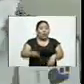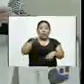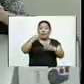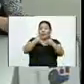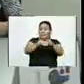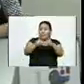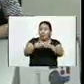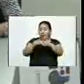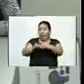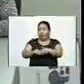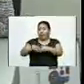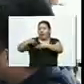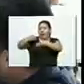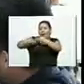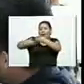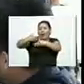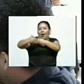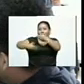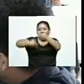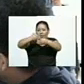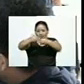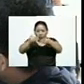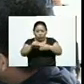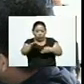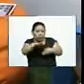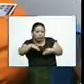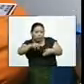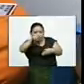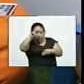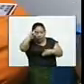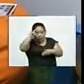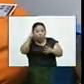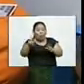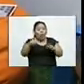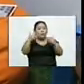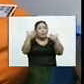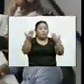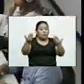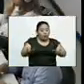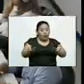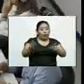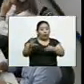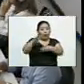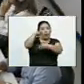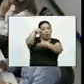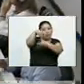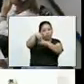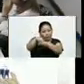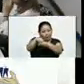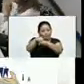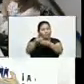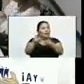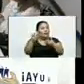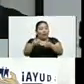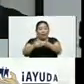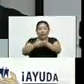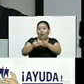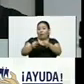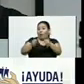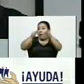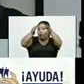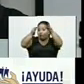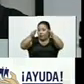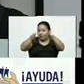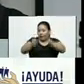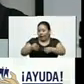generaciones confluyen en los centros de trabajo. Tras la incorporación, digamos, oficial, a partir del año pasado,